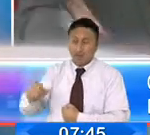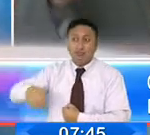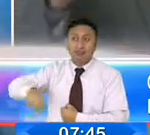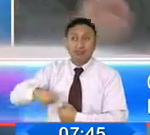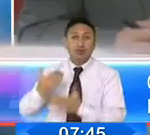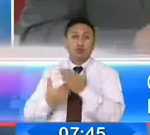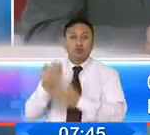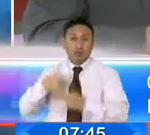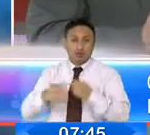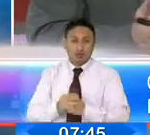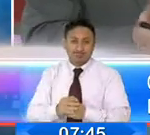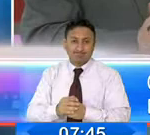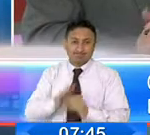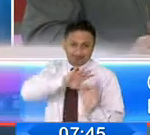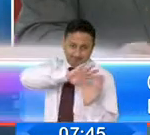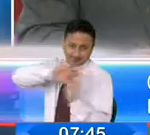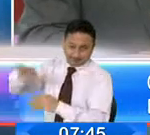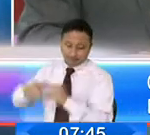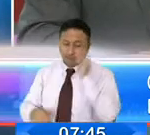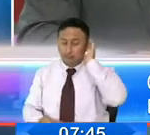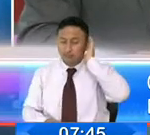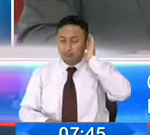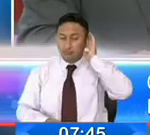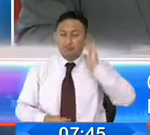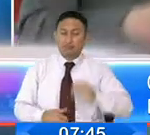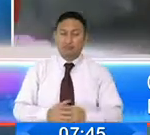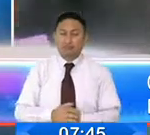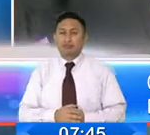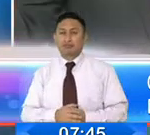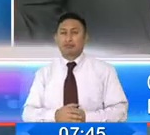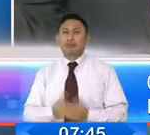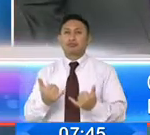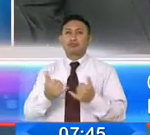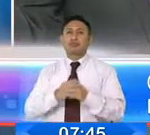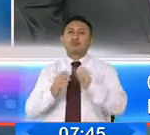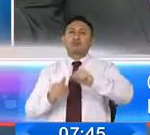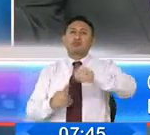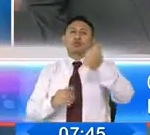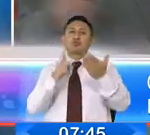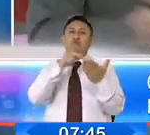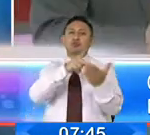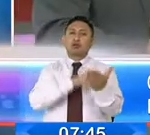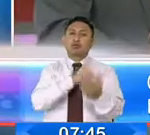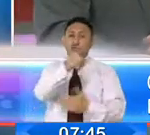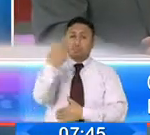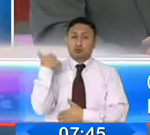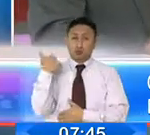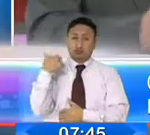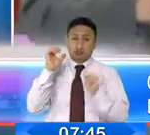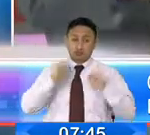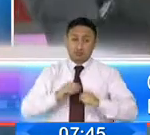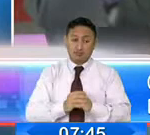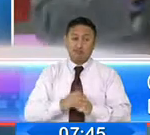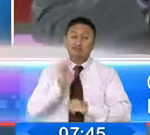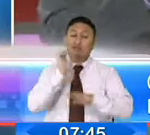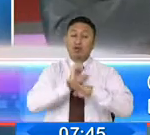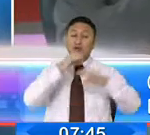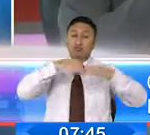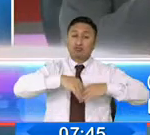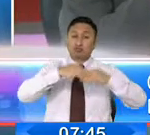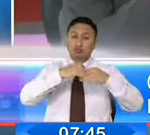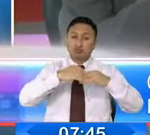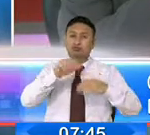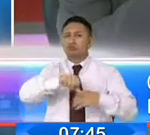emprendedores. Hablemos un poquito de los resultados que tenemos con los otros programas que se está haciendo, pues el Reactívate Ecuador y los demás.